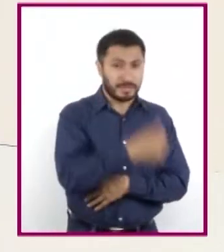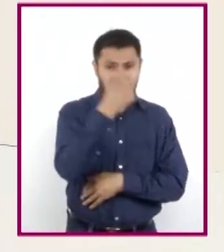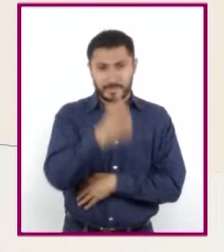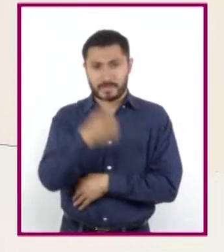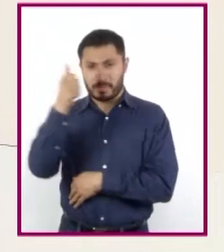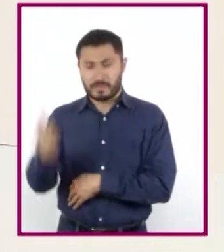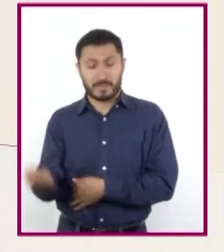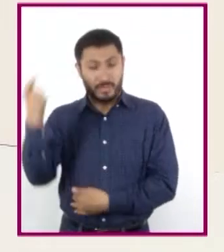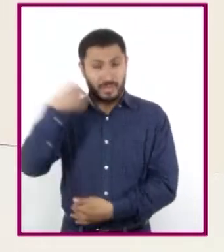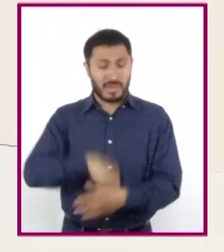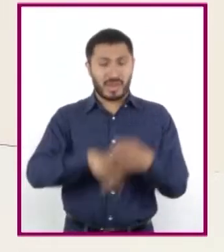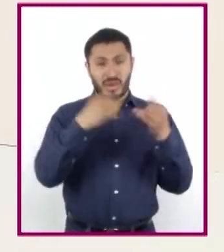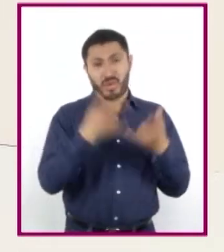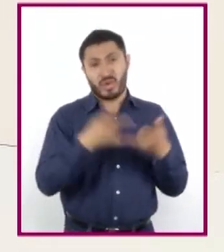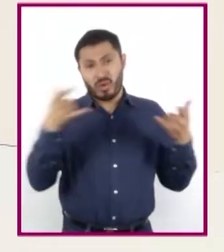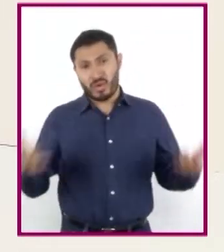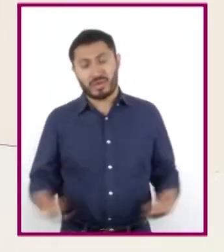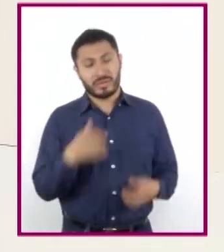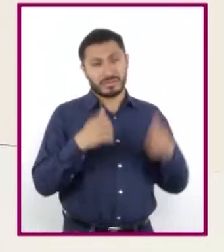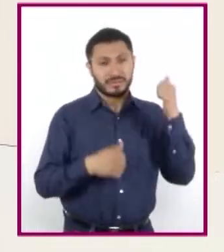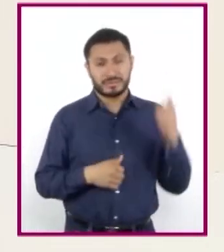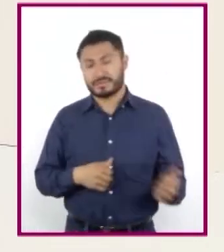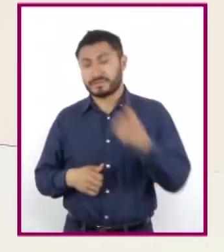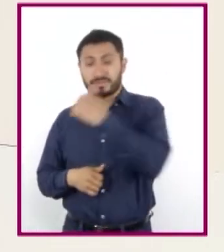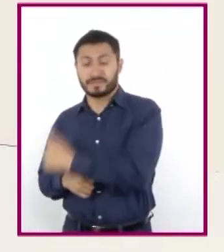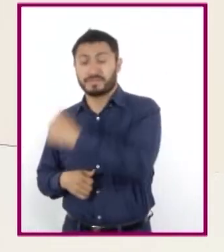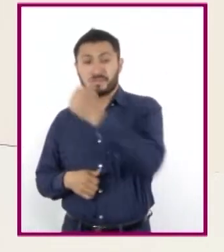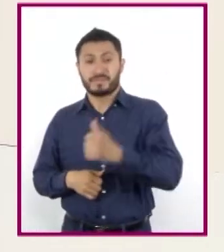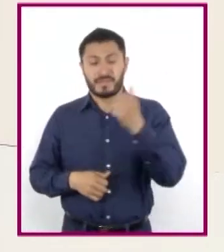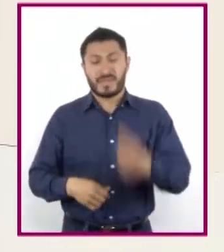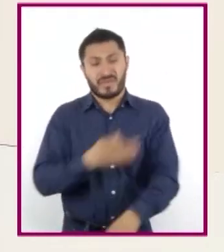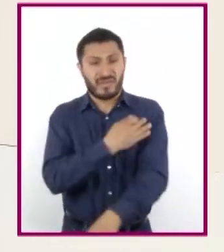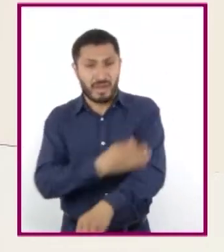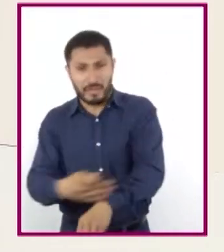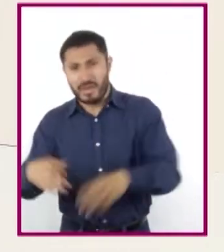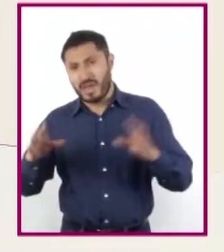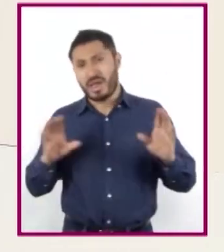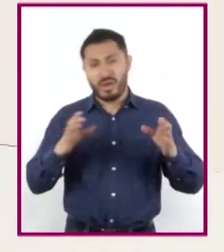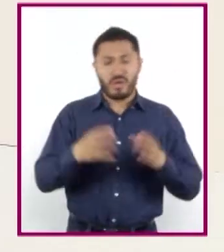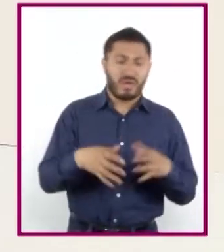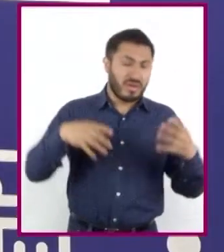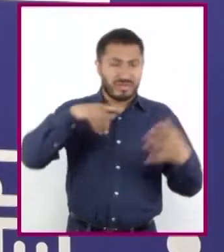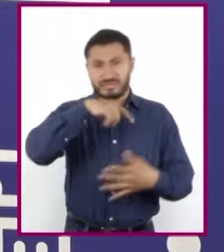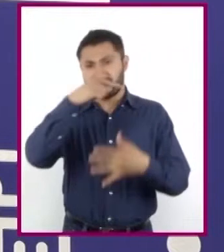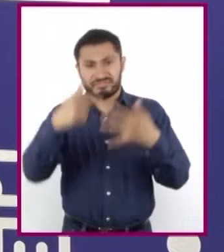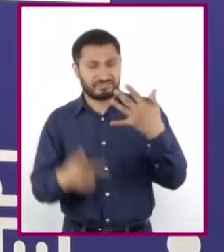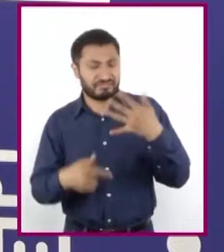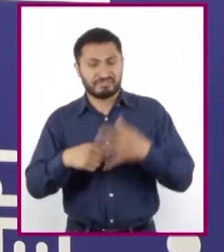nuestras familias, comunidades, colonias, municipios y estados.